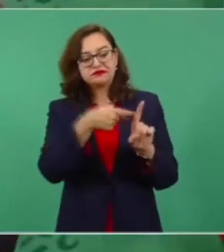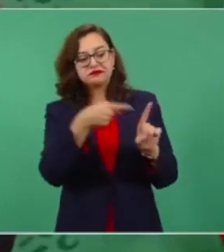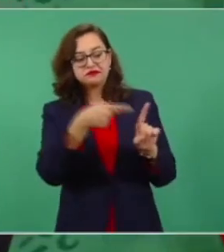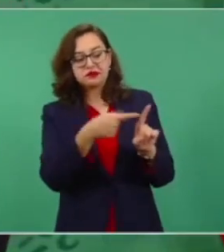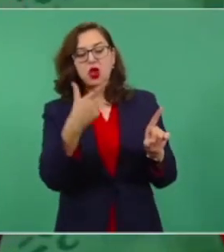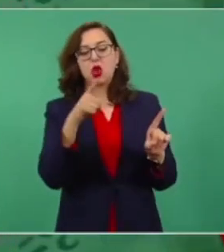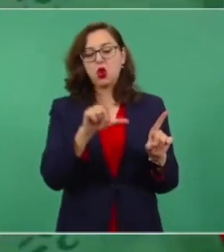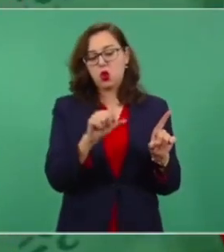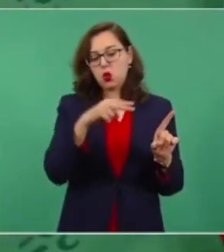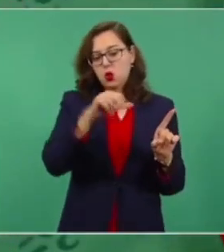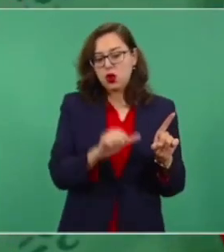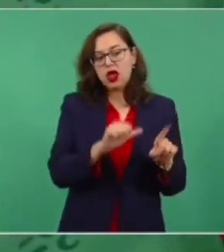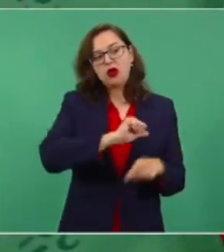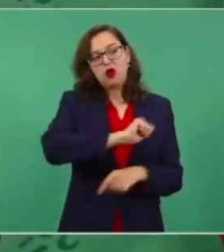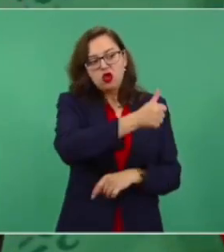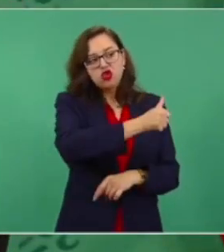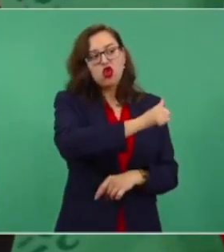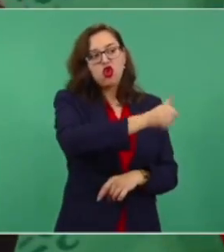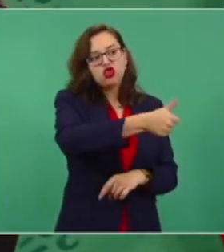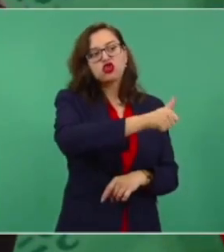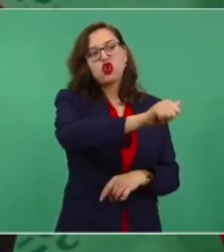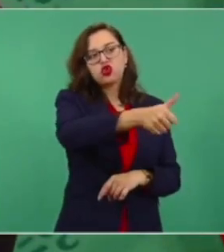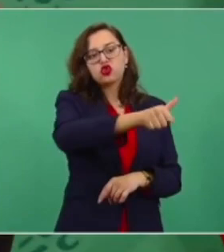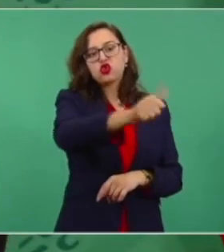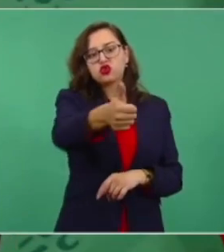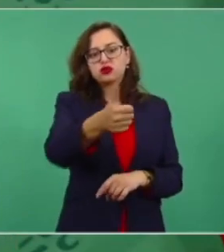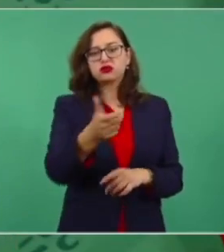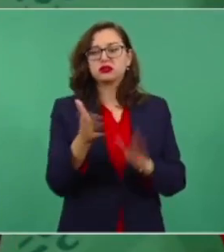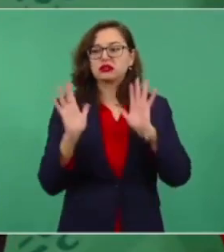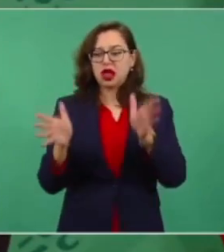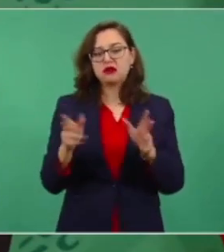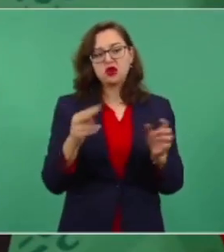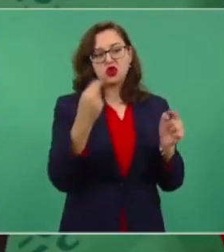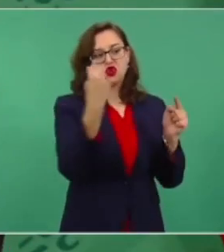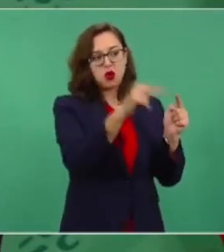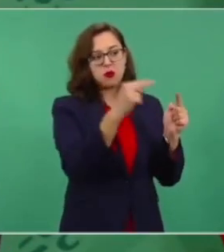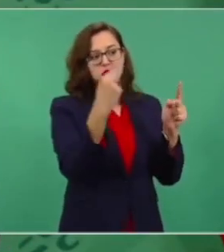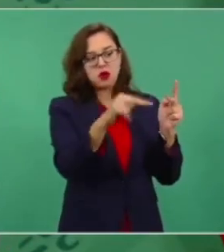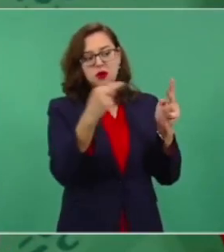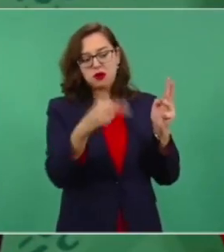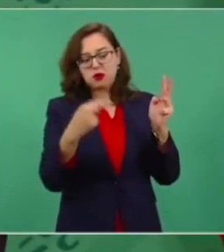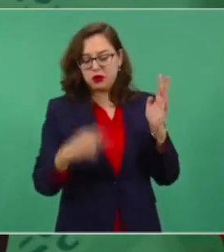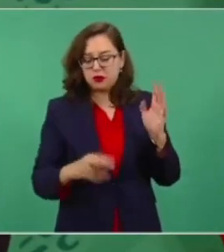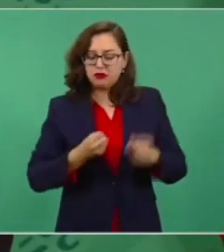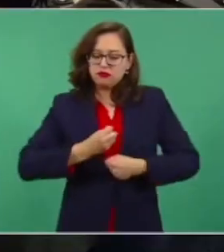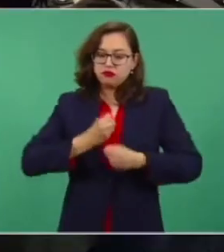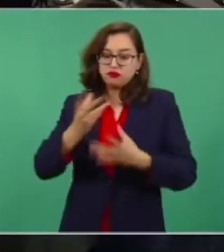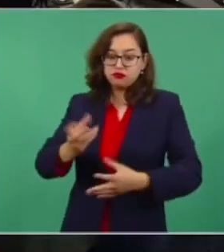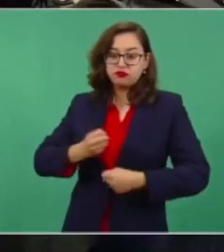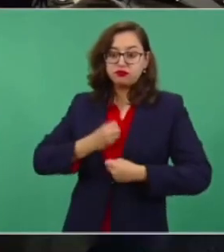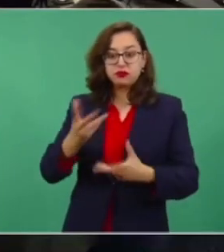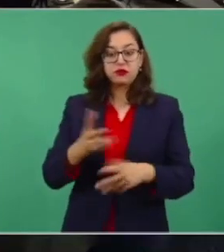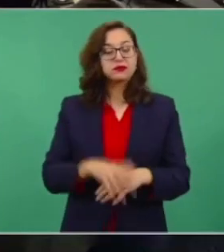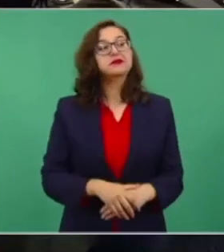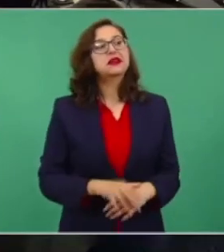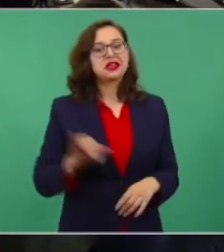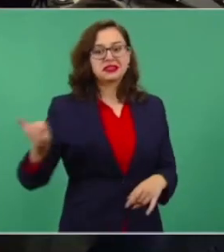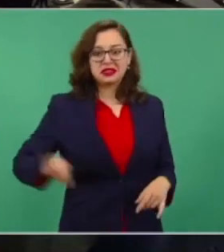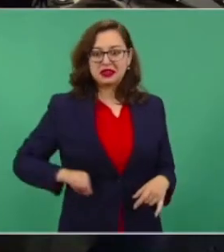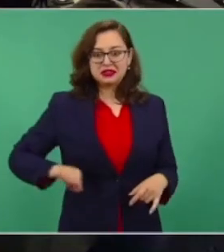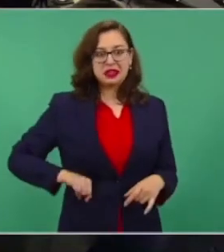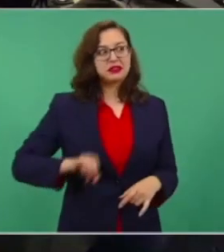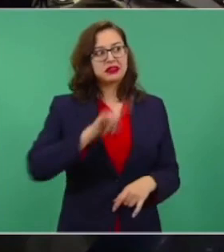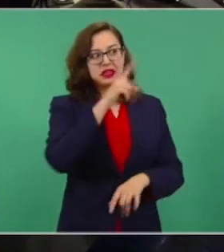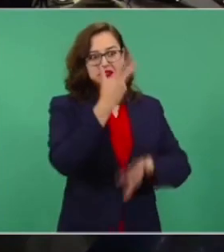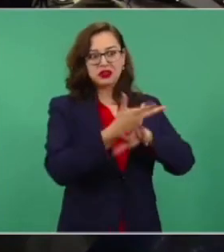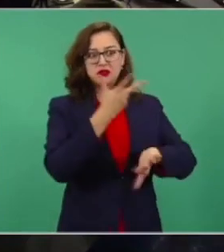y a otros más. Me llamó mucho la atención porque ya reservaron toda la información